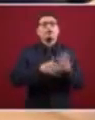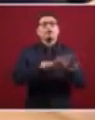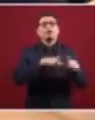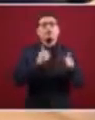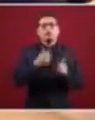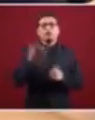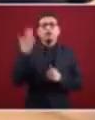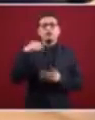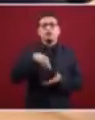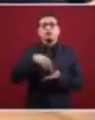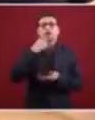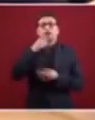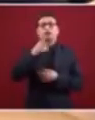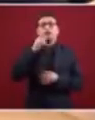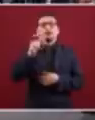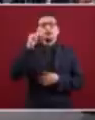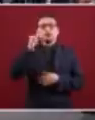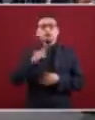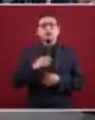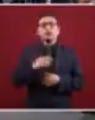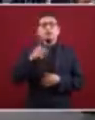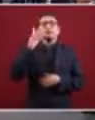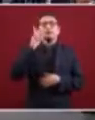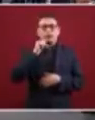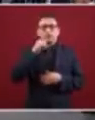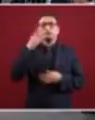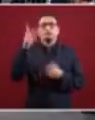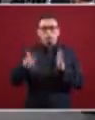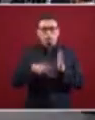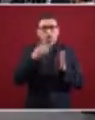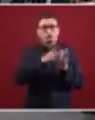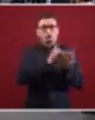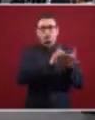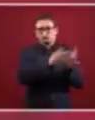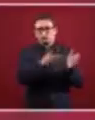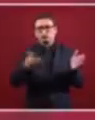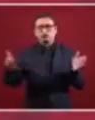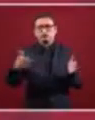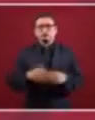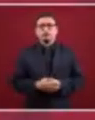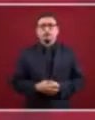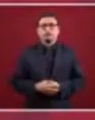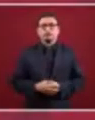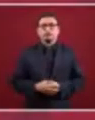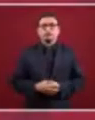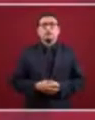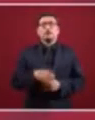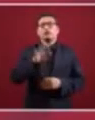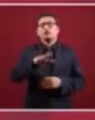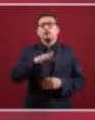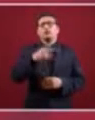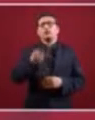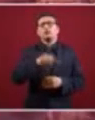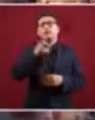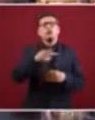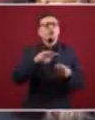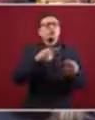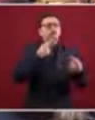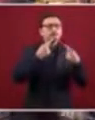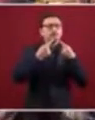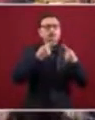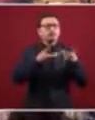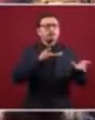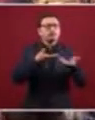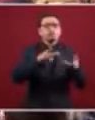Ya se dijo ayer, mañana se vuelve a poner. Bueno, y entonces, ¿quién llevó a cabo esa negociación? O sea,